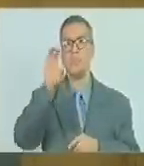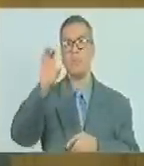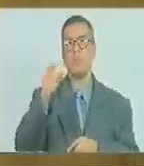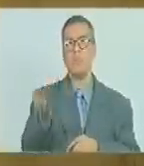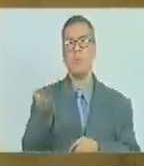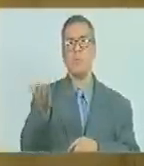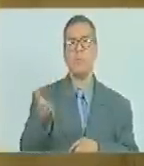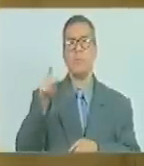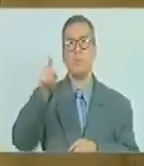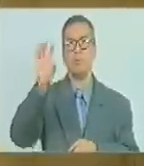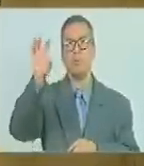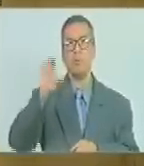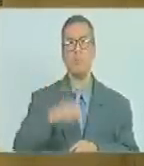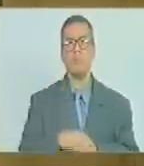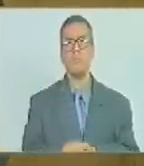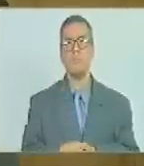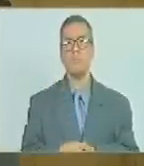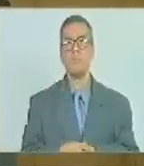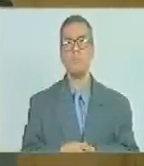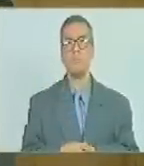país.